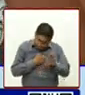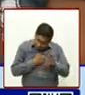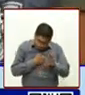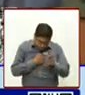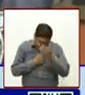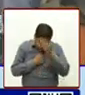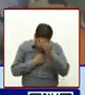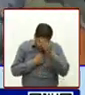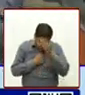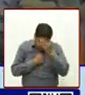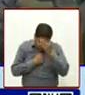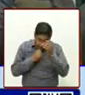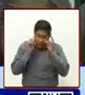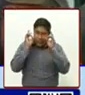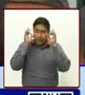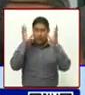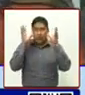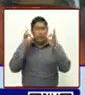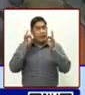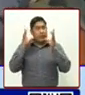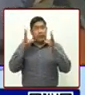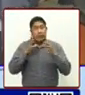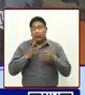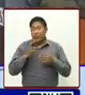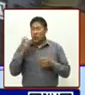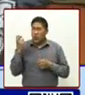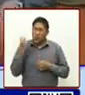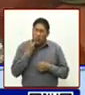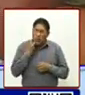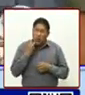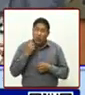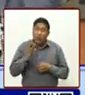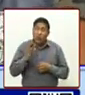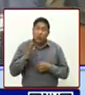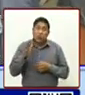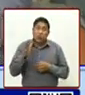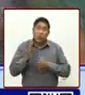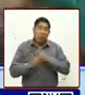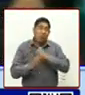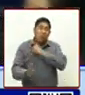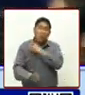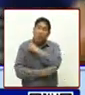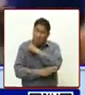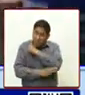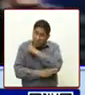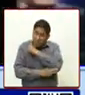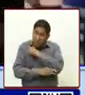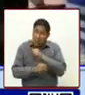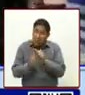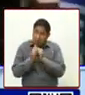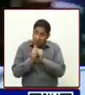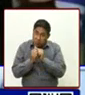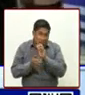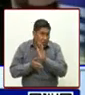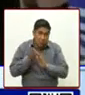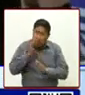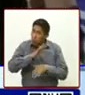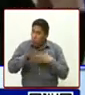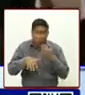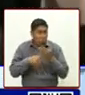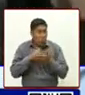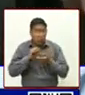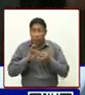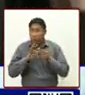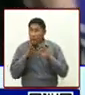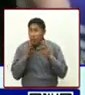y para nosotros también ha sido una noticia bastante, bastante fuerte. Aquí también está la madrina. Señor, usted acompaña, se retiran de igual forma todos los familiares